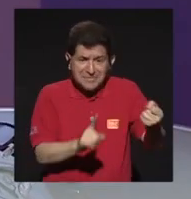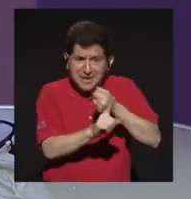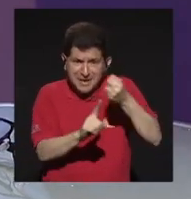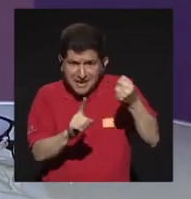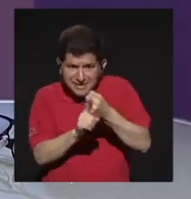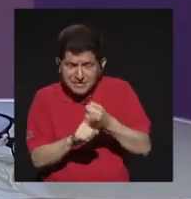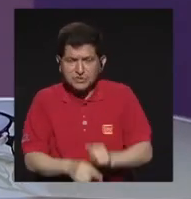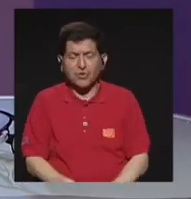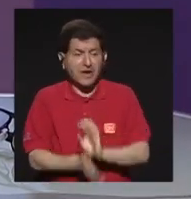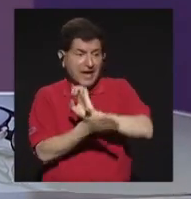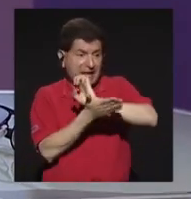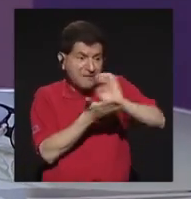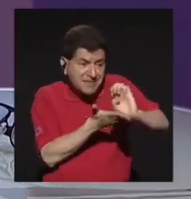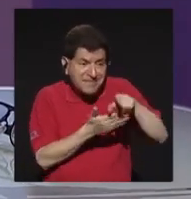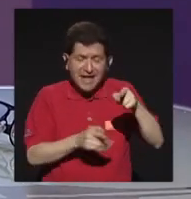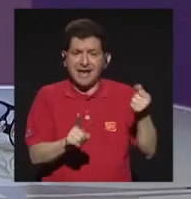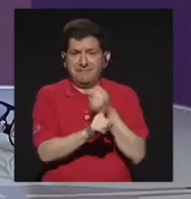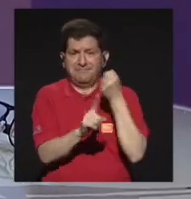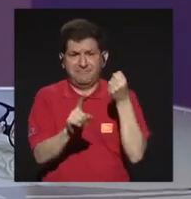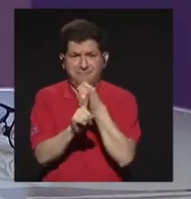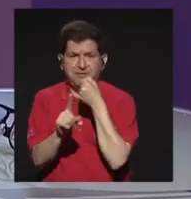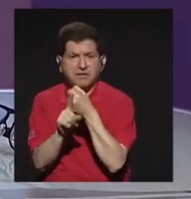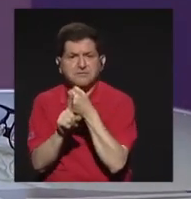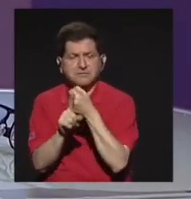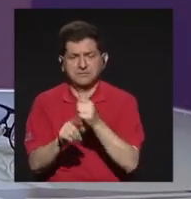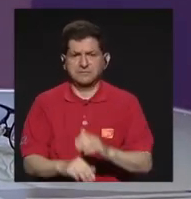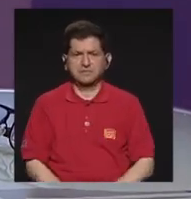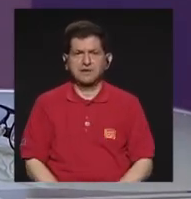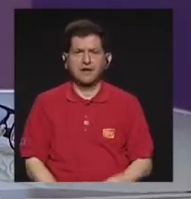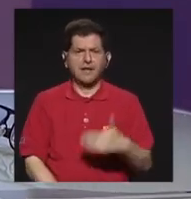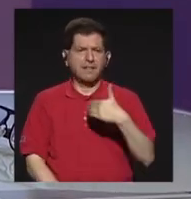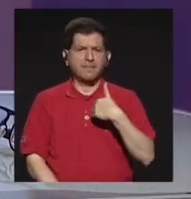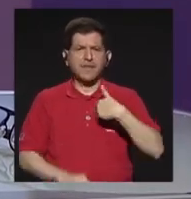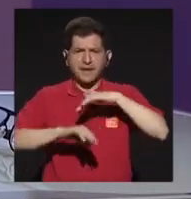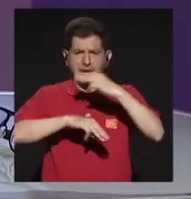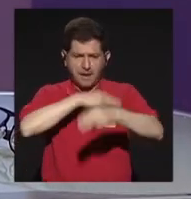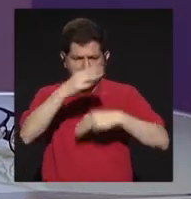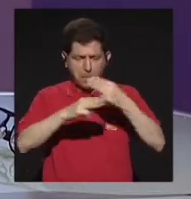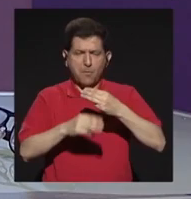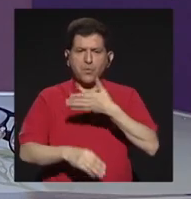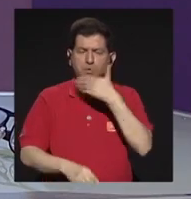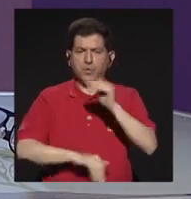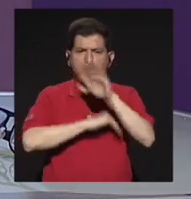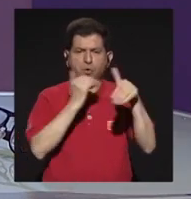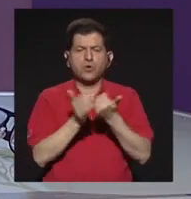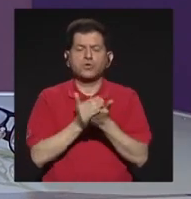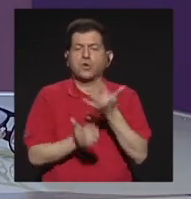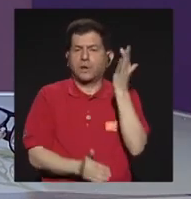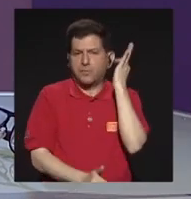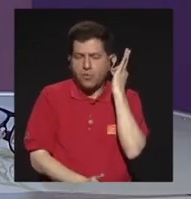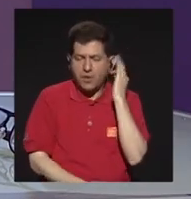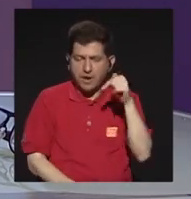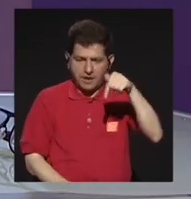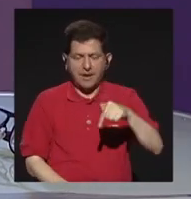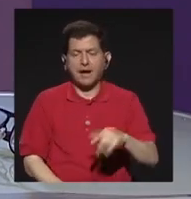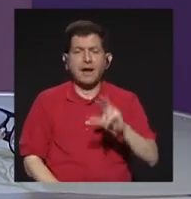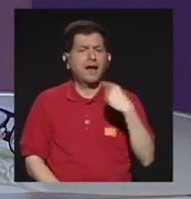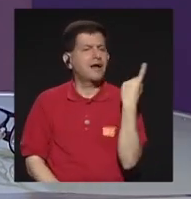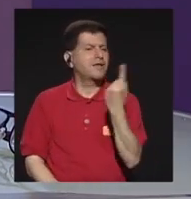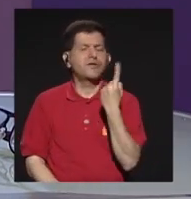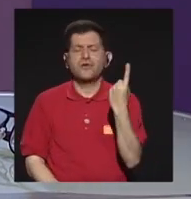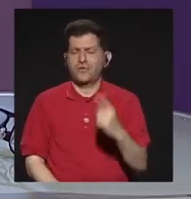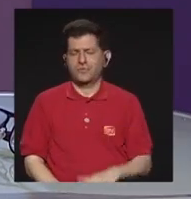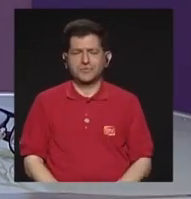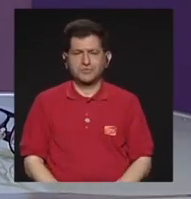es la prevención de la violencia y por tener un mundo mejor para todas las mujeres que habitamos no solamente